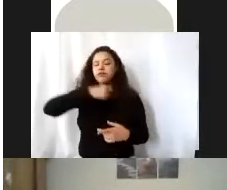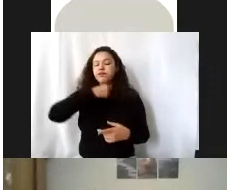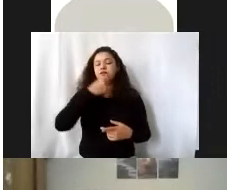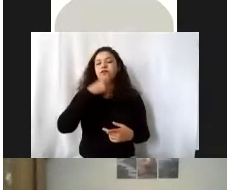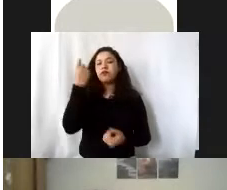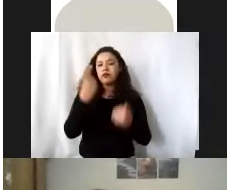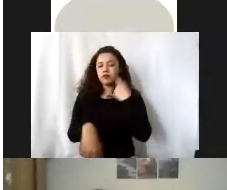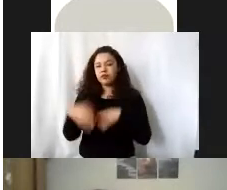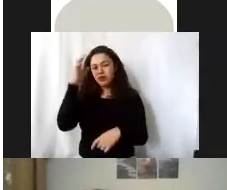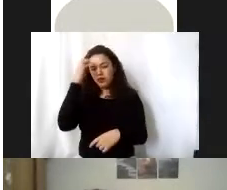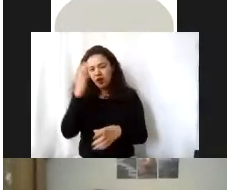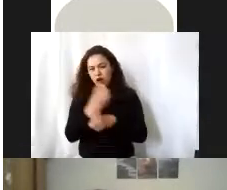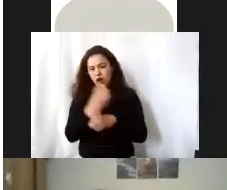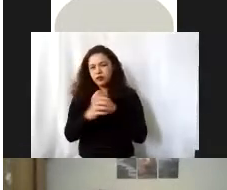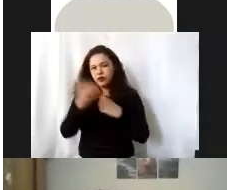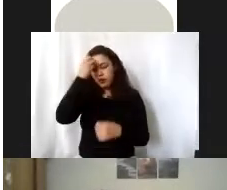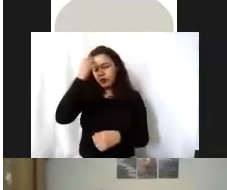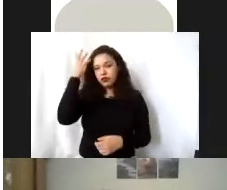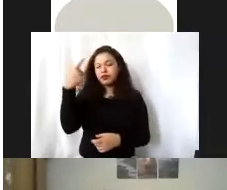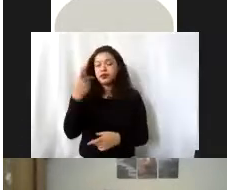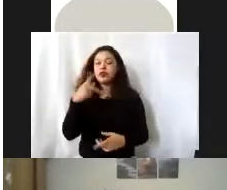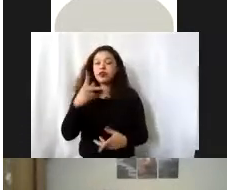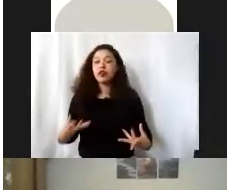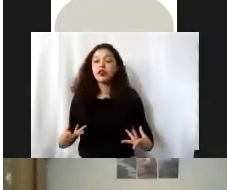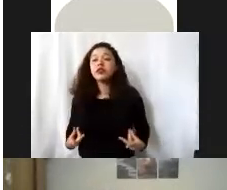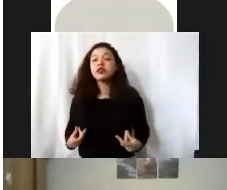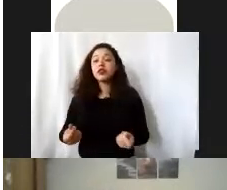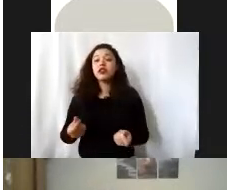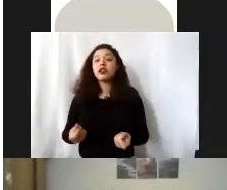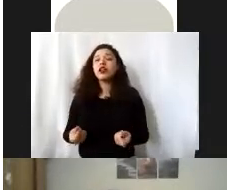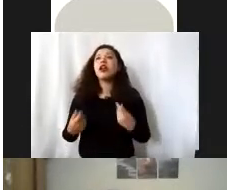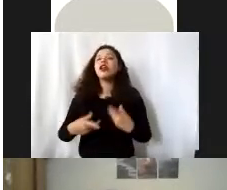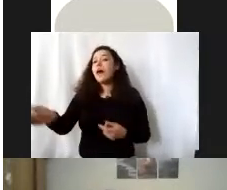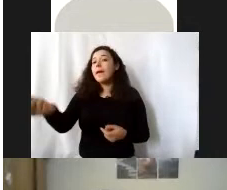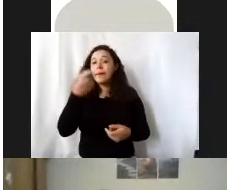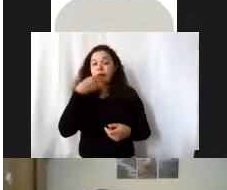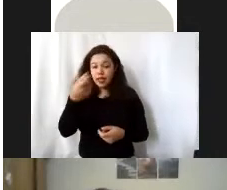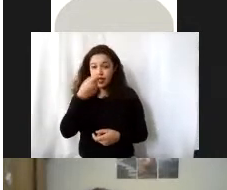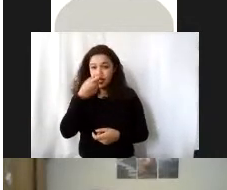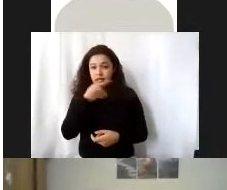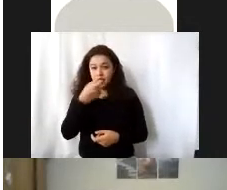demencia, también tomamos en cuenta sus gastos de fármacos. Es uno de